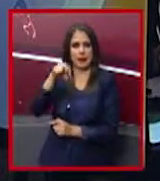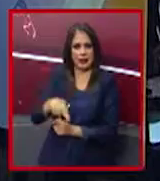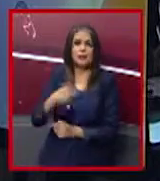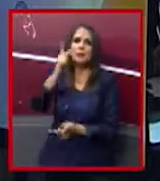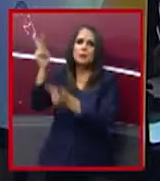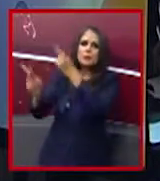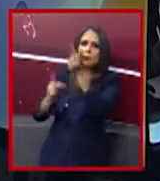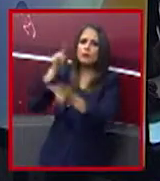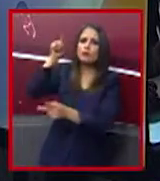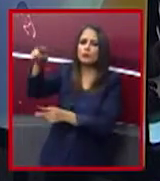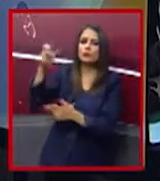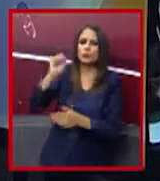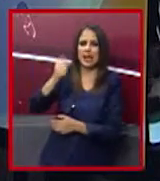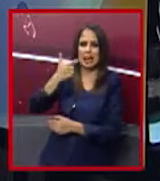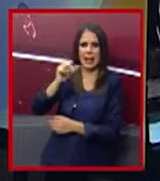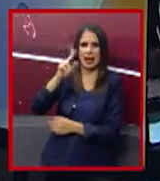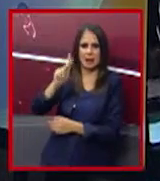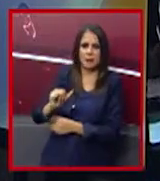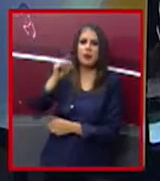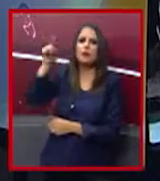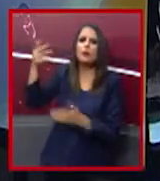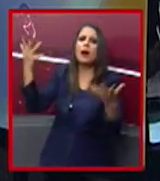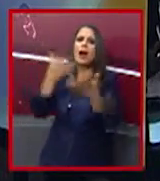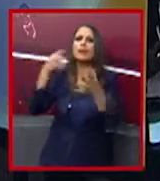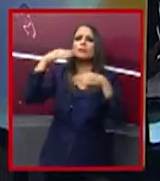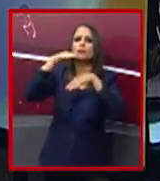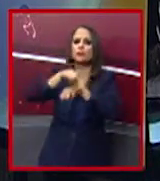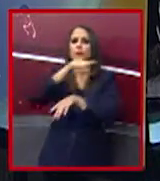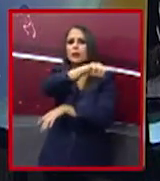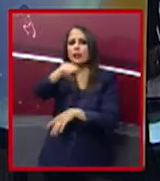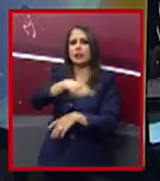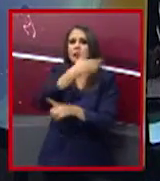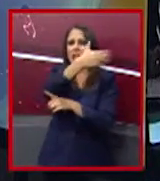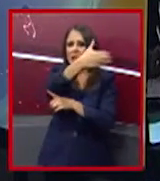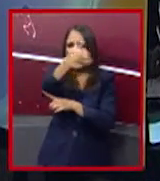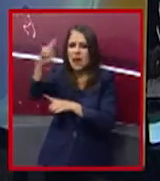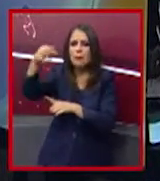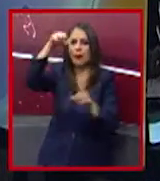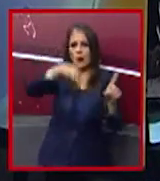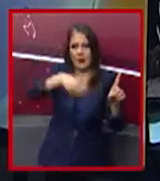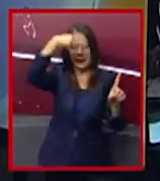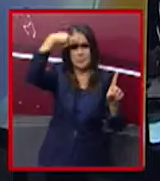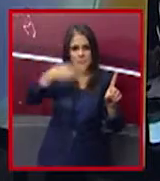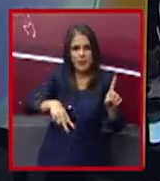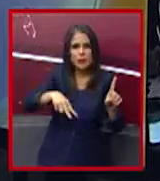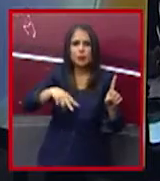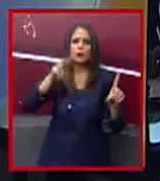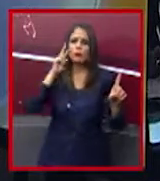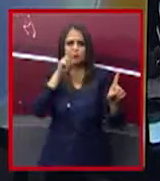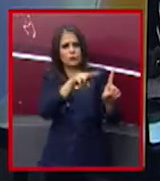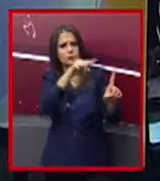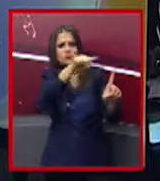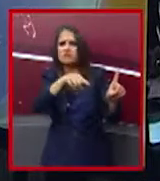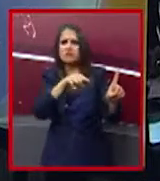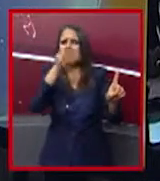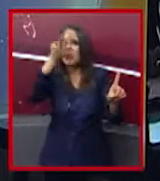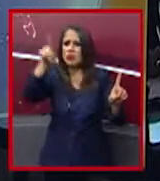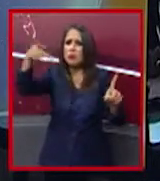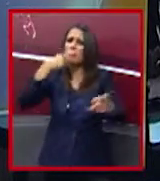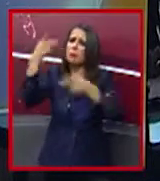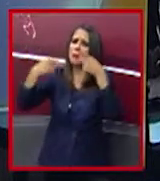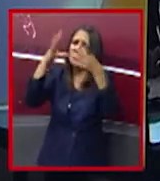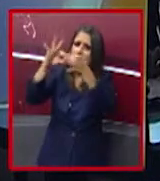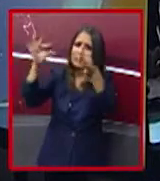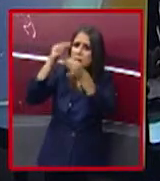la disertación que el titular de la Zagarpa hizo en torno al estado que guarda el sector agropecuario, ya que consideraron no tiene nada que ver con la